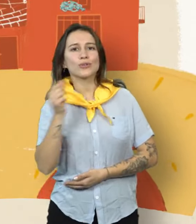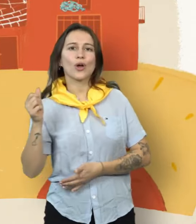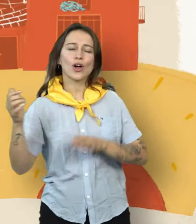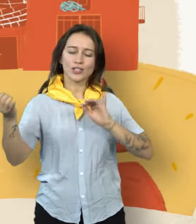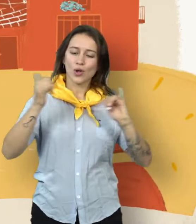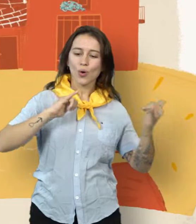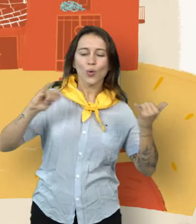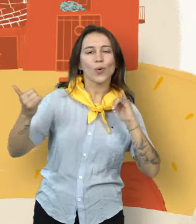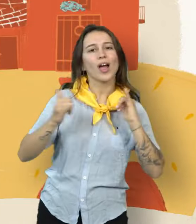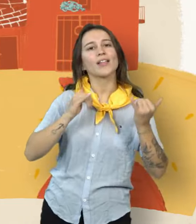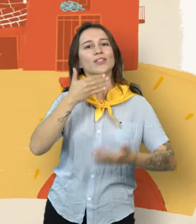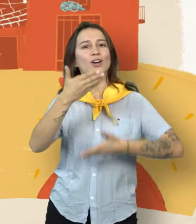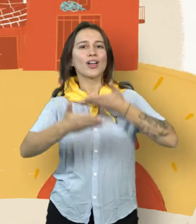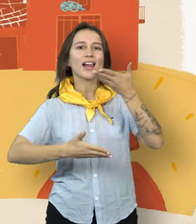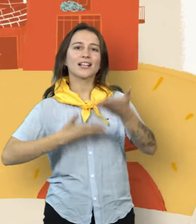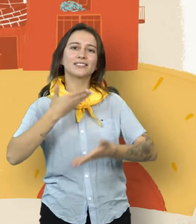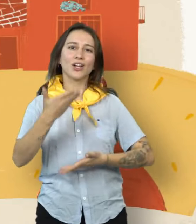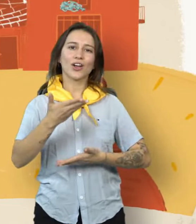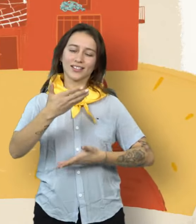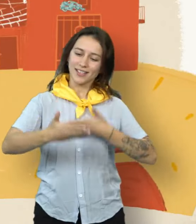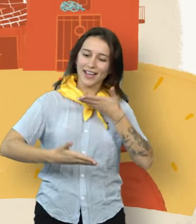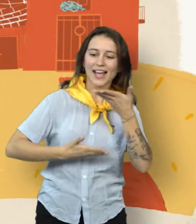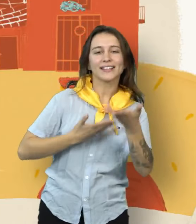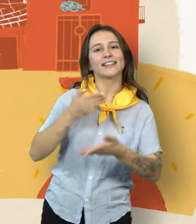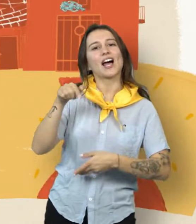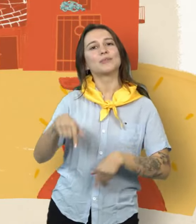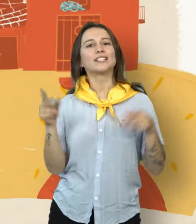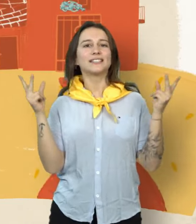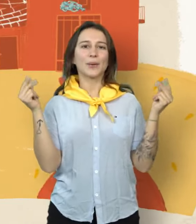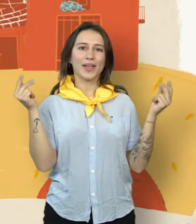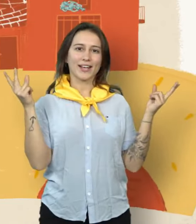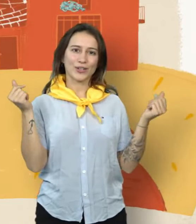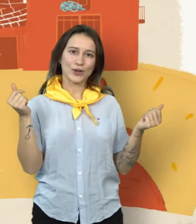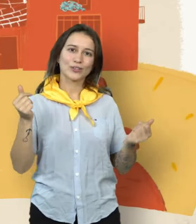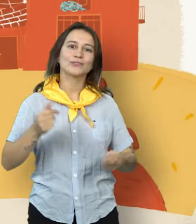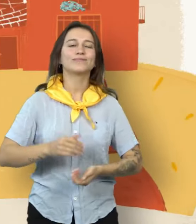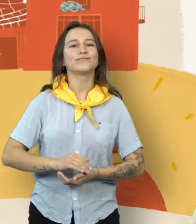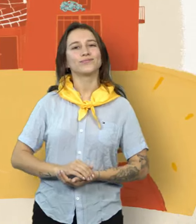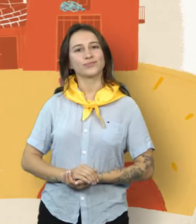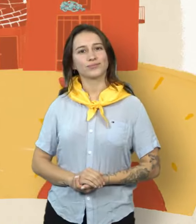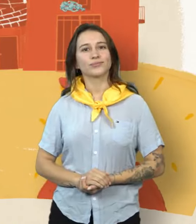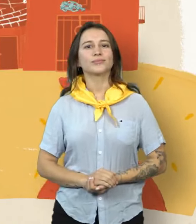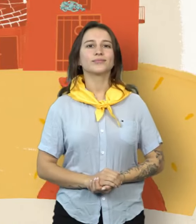soluciones, jugando con las canciones, cantamos este pericón.